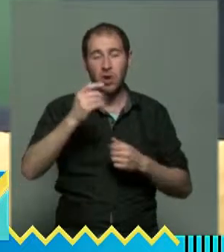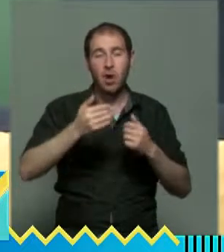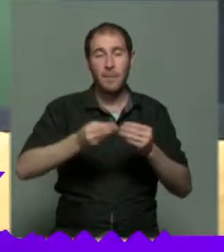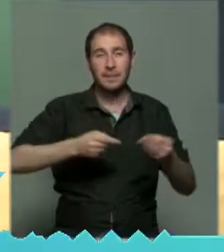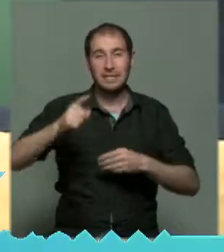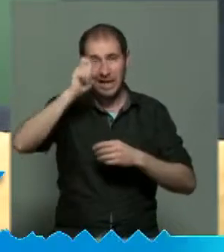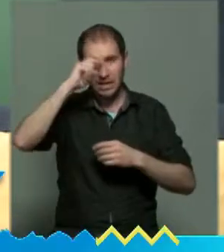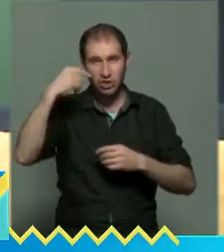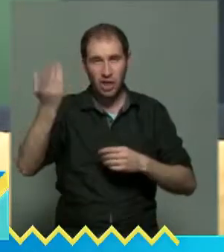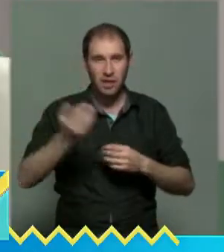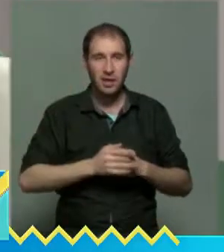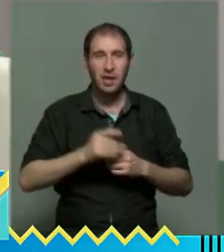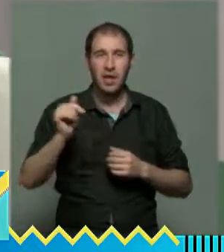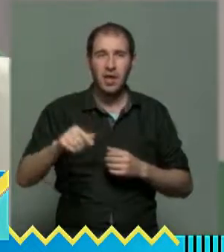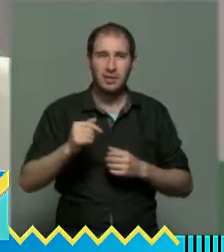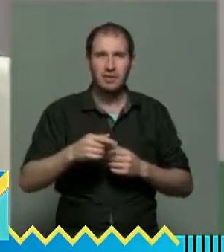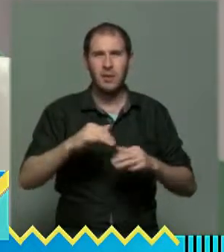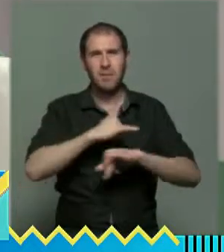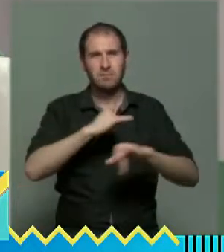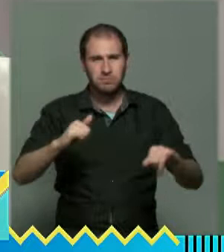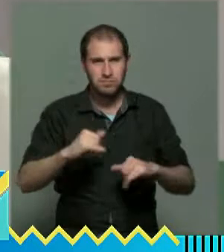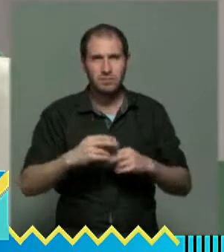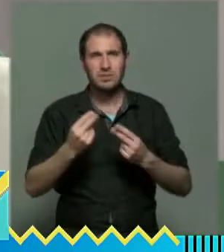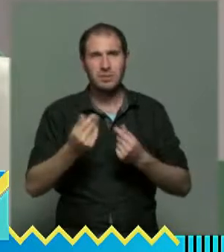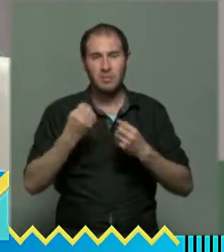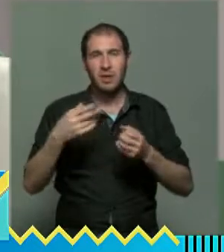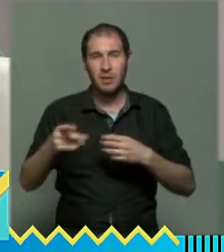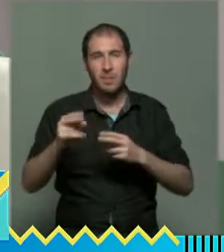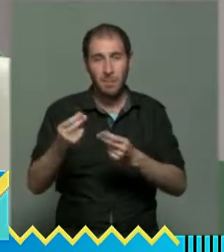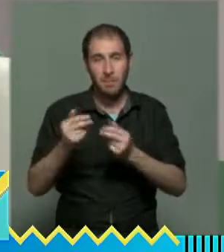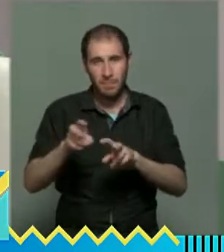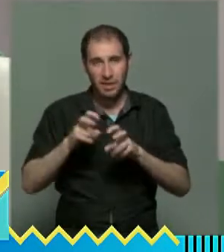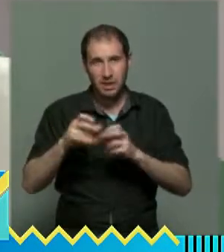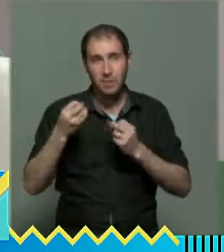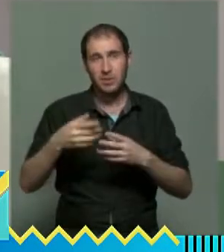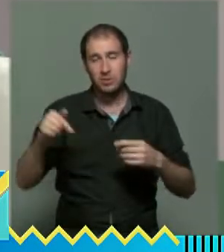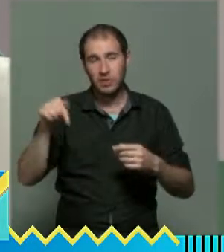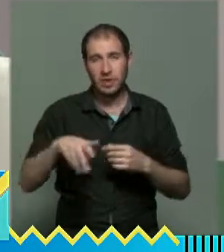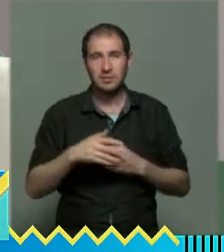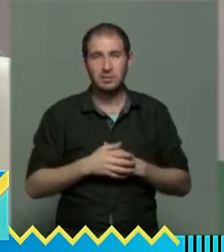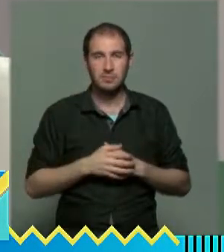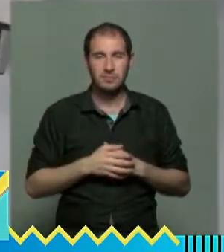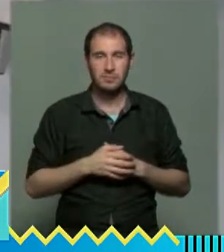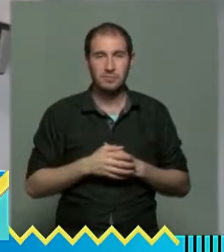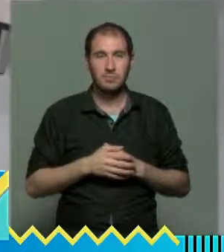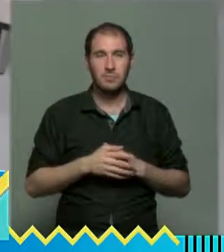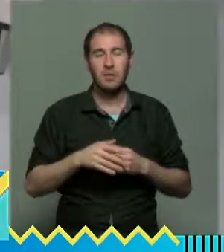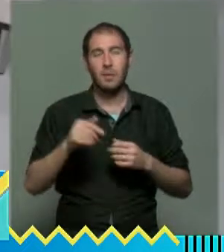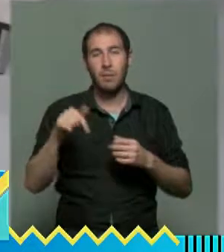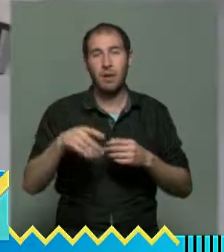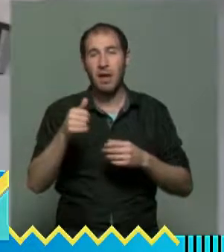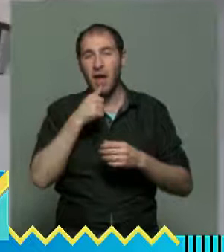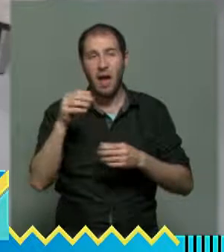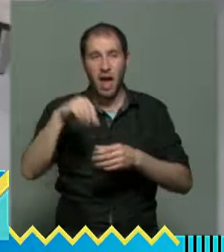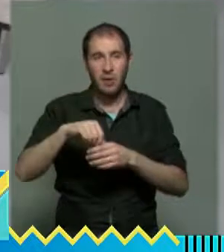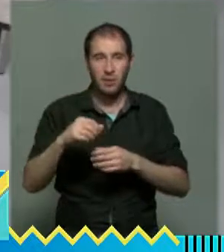transnacionales, que tienen terribles cantidades de marketing y de dinero porque son actividades muy rentables, porque el producto es una fórmula con un poco de agua